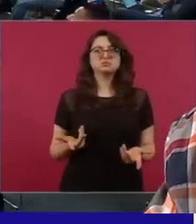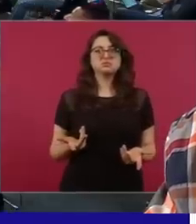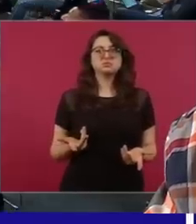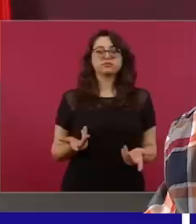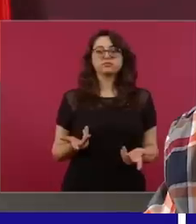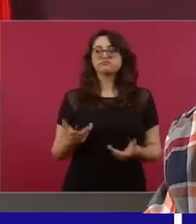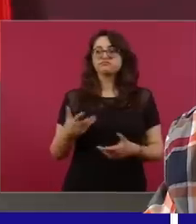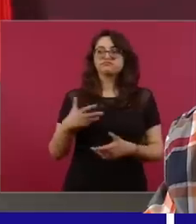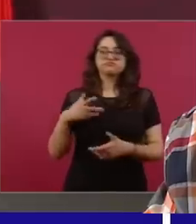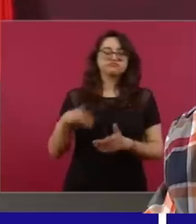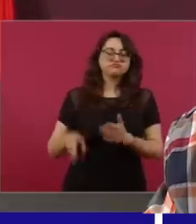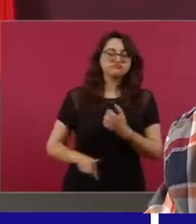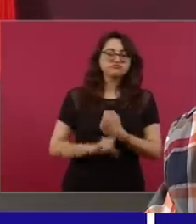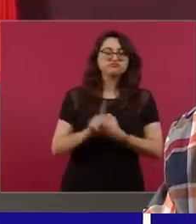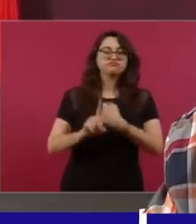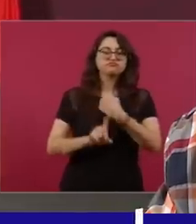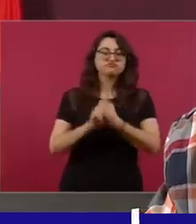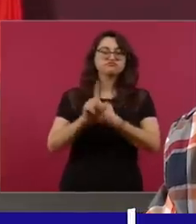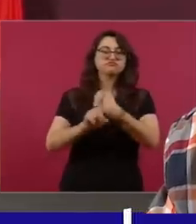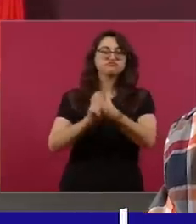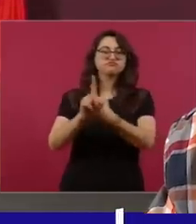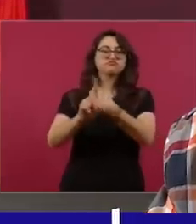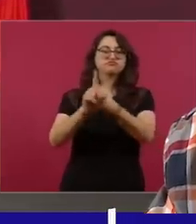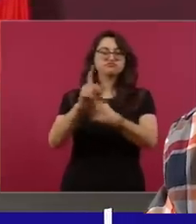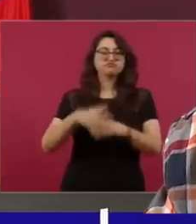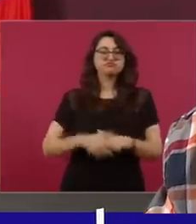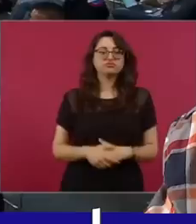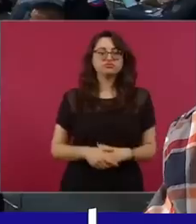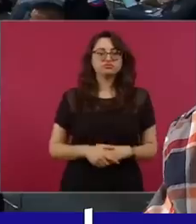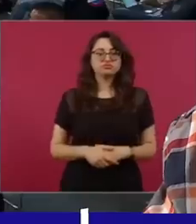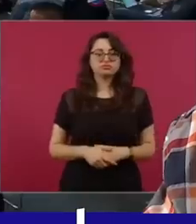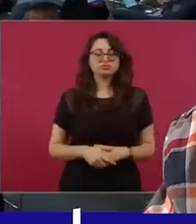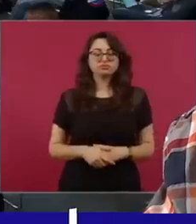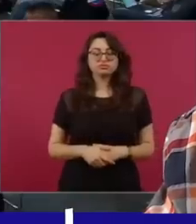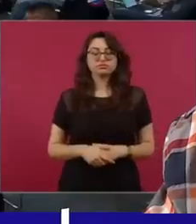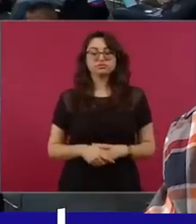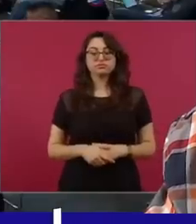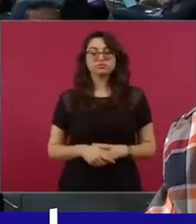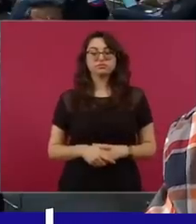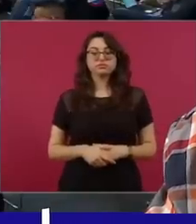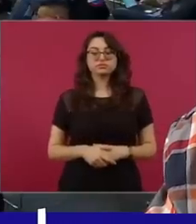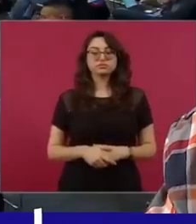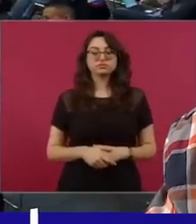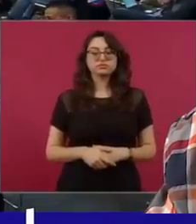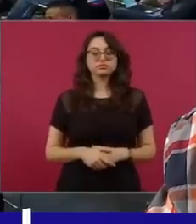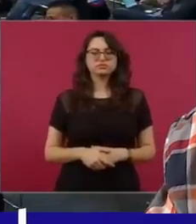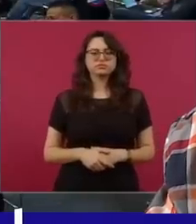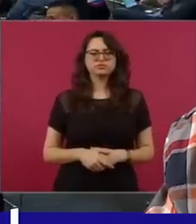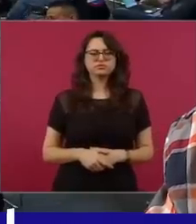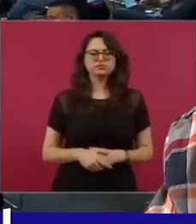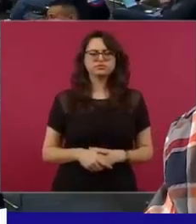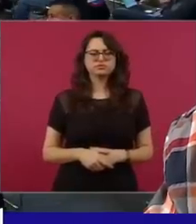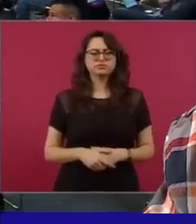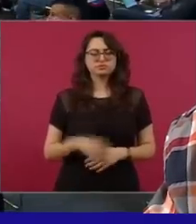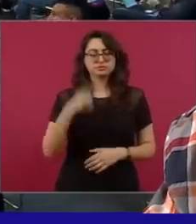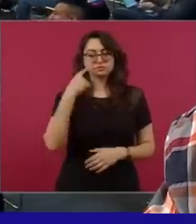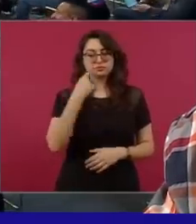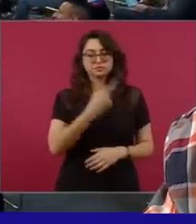de crisis en crisis. ¿Qué es eso? La que opina la gente del Perú, que quiere decisiones. Ahí está, mire.